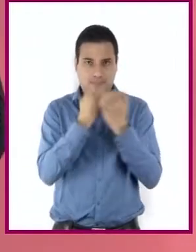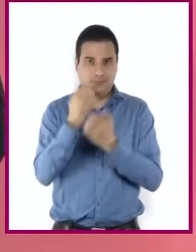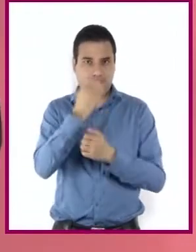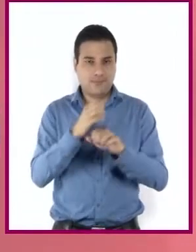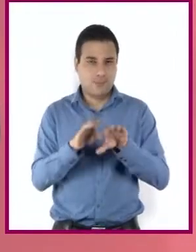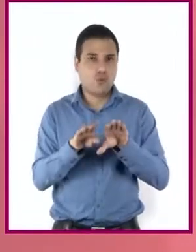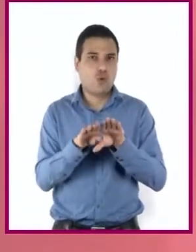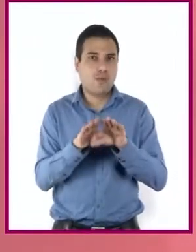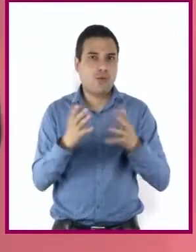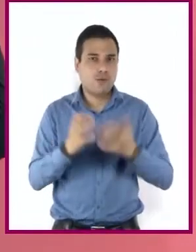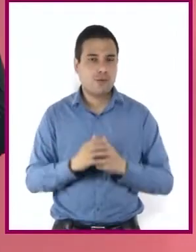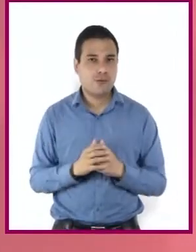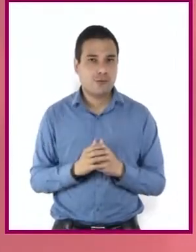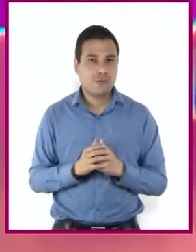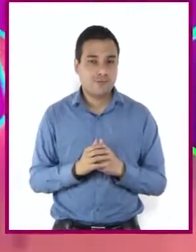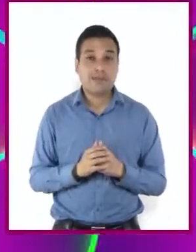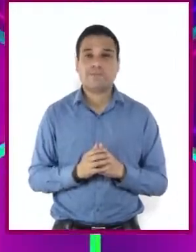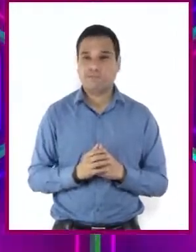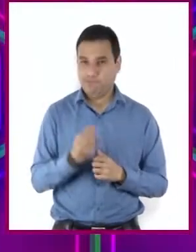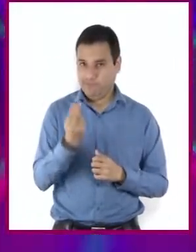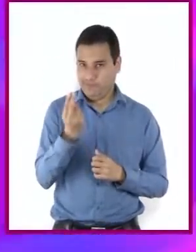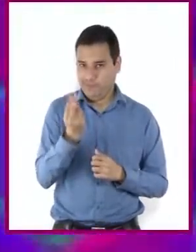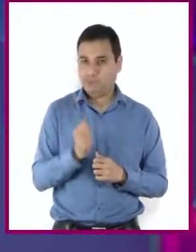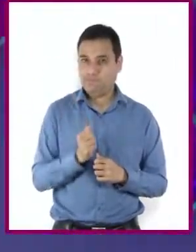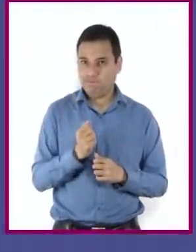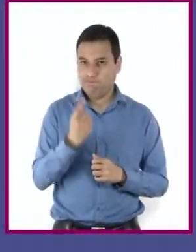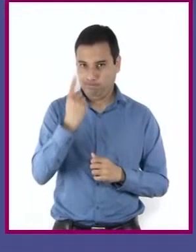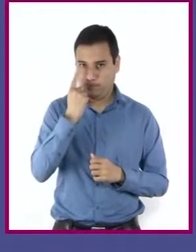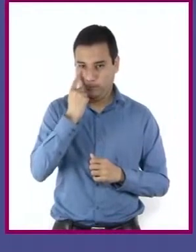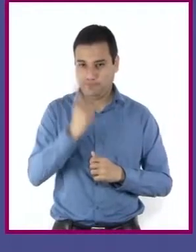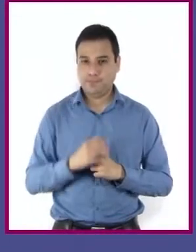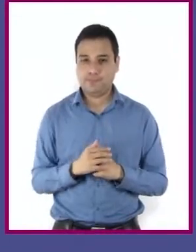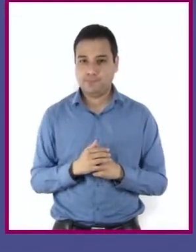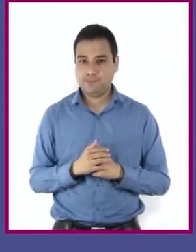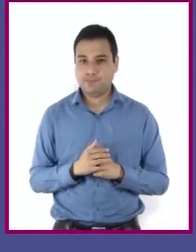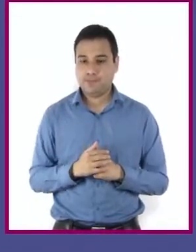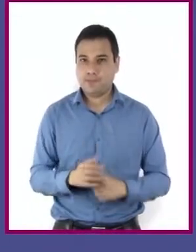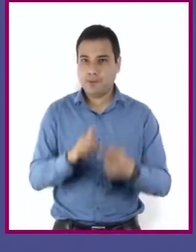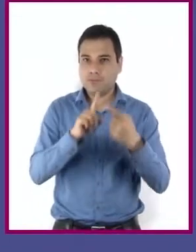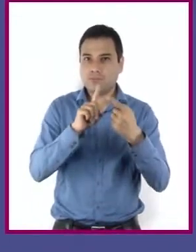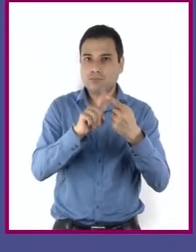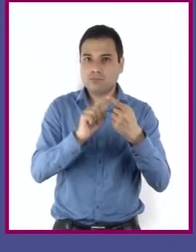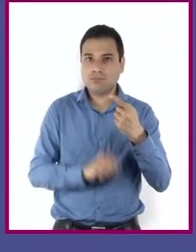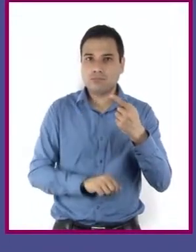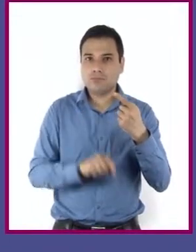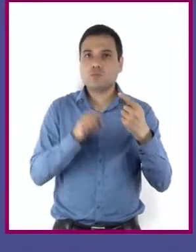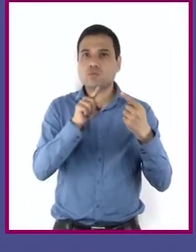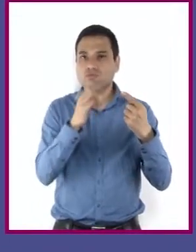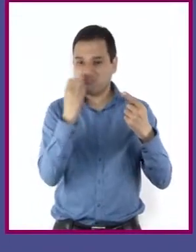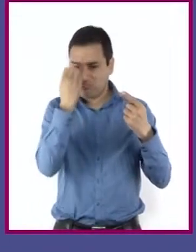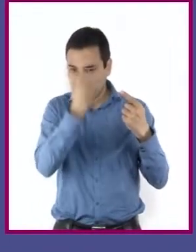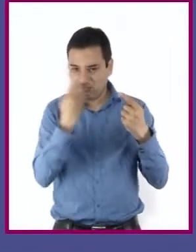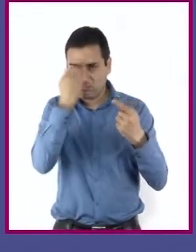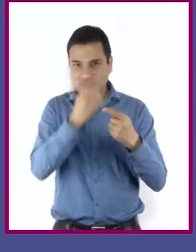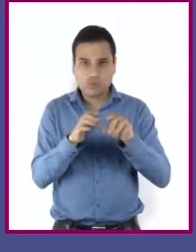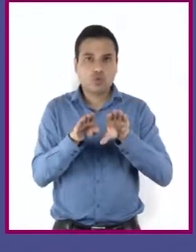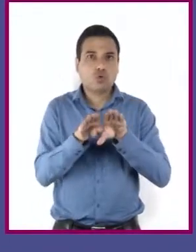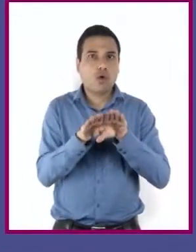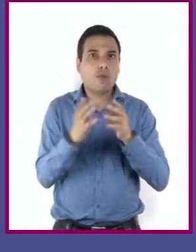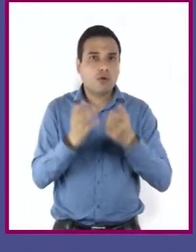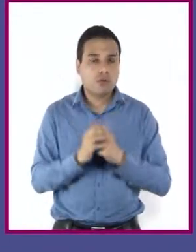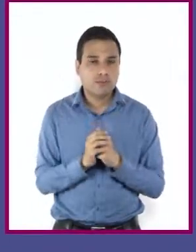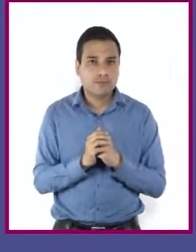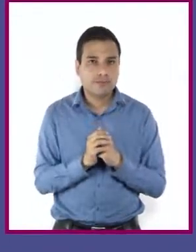bien, para ello es necesario definir los criterios en los que te basarás, definir los